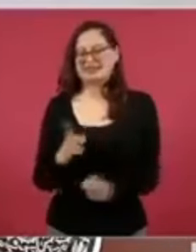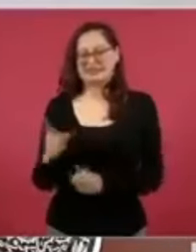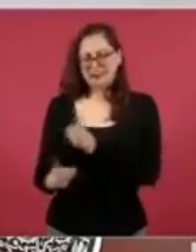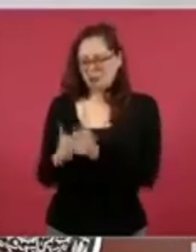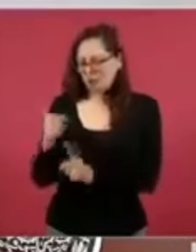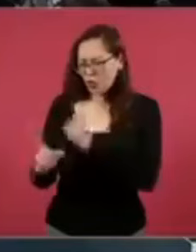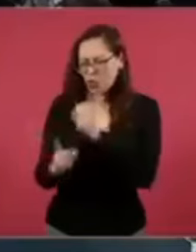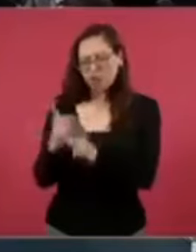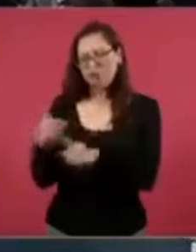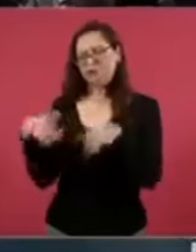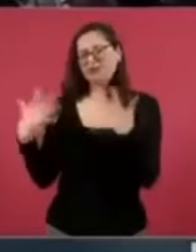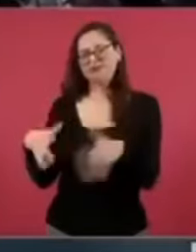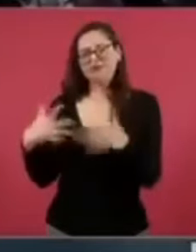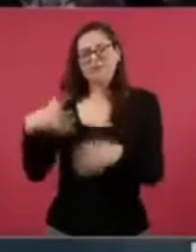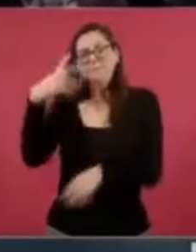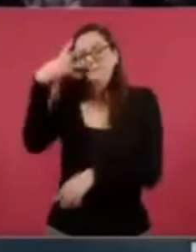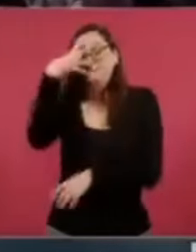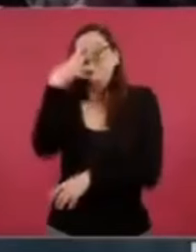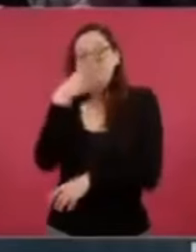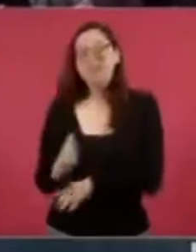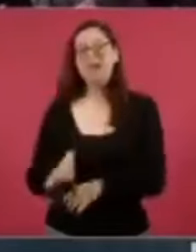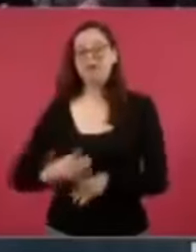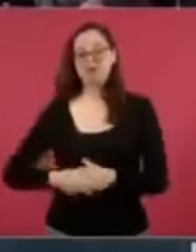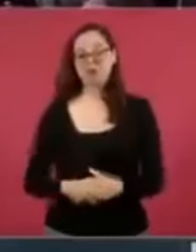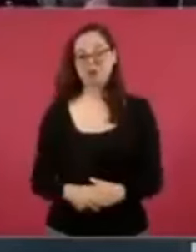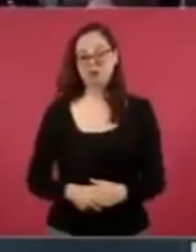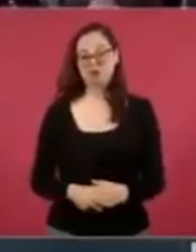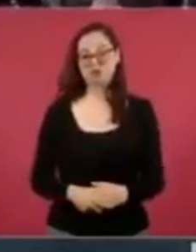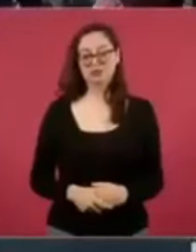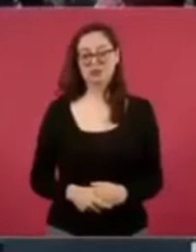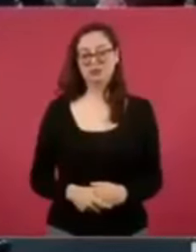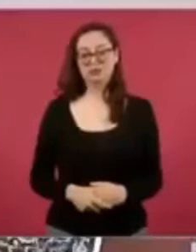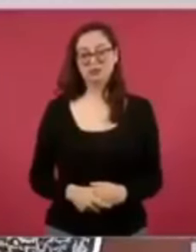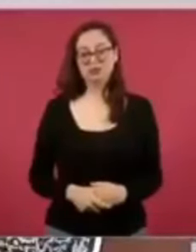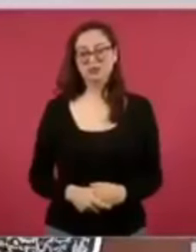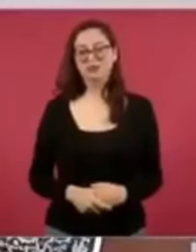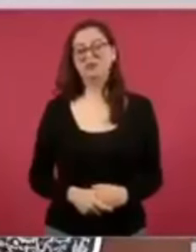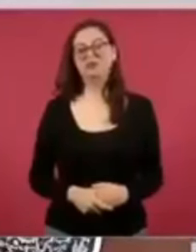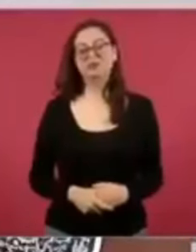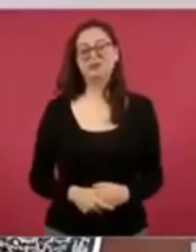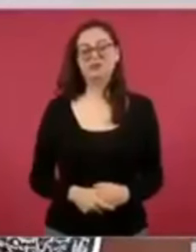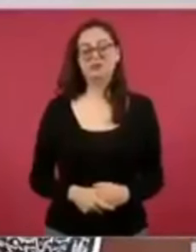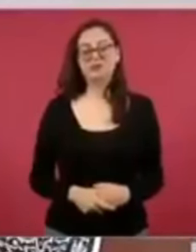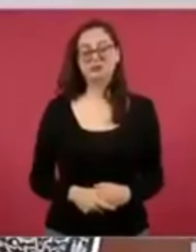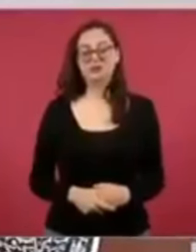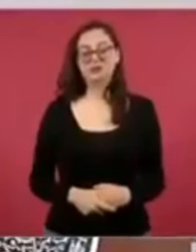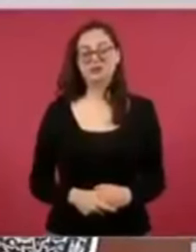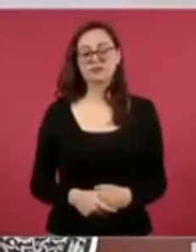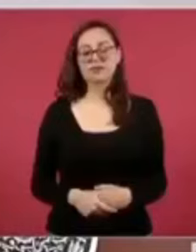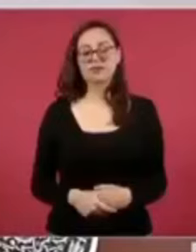de verdad, que si le preguntáramos, ¿tuviste todo el apoyo? Diría que no. Pero eso sí, cuando ya